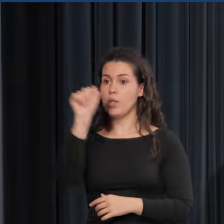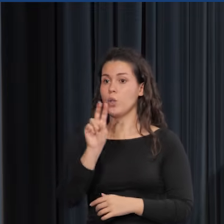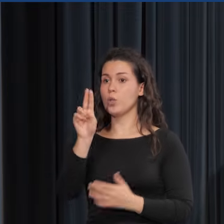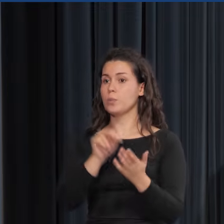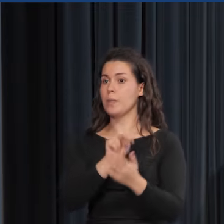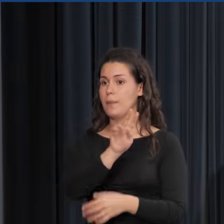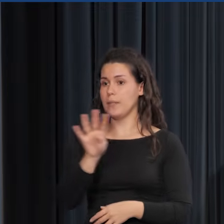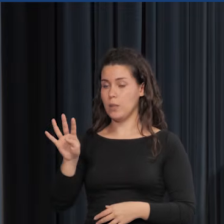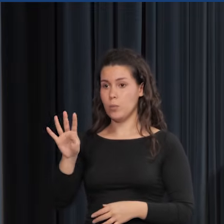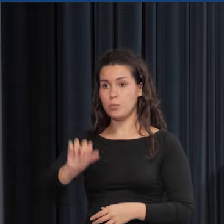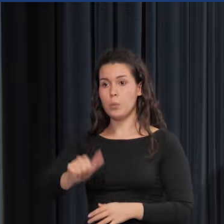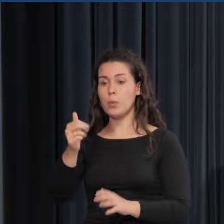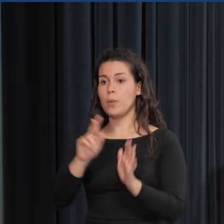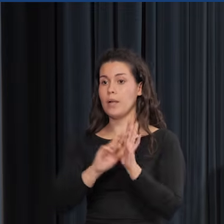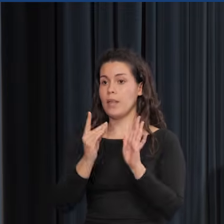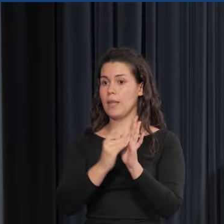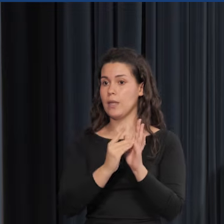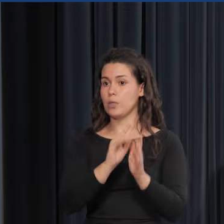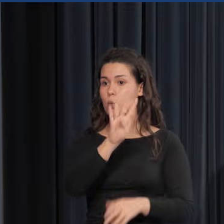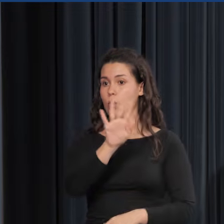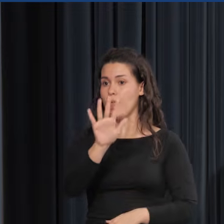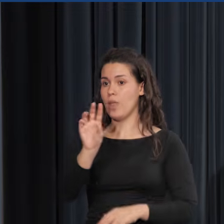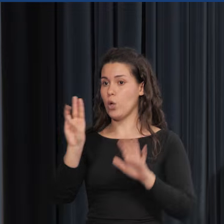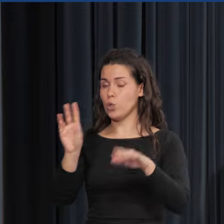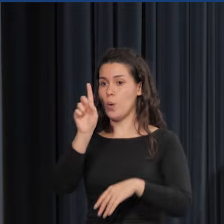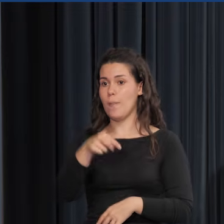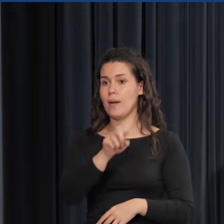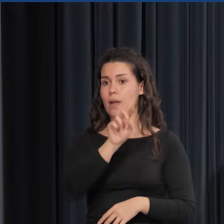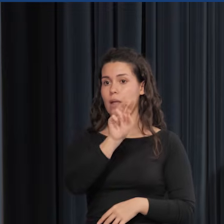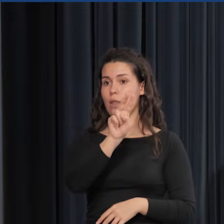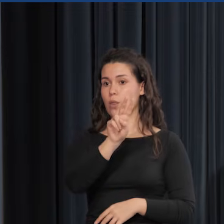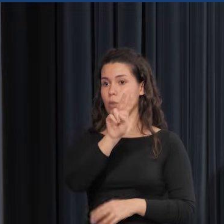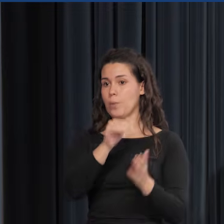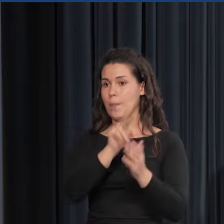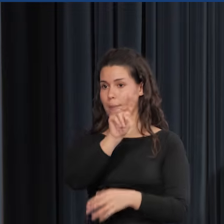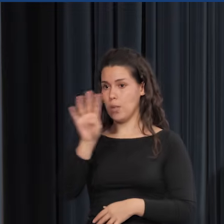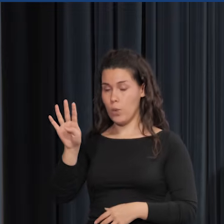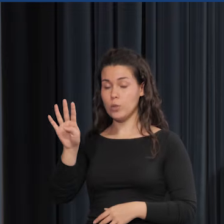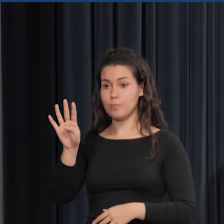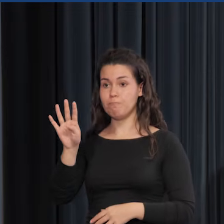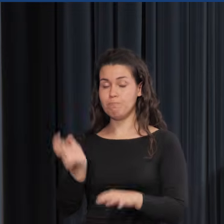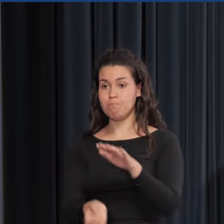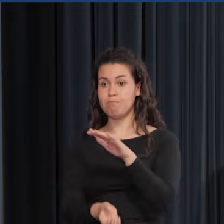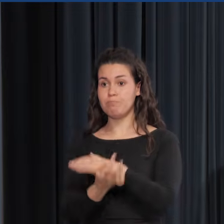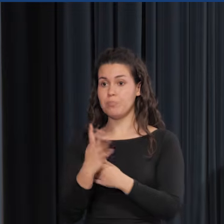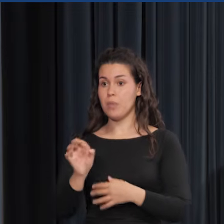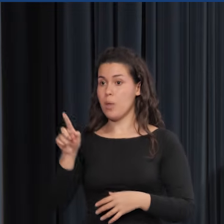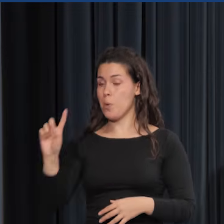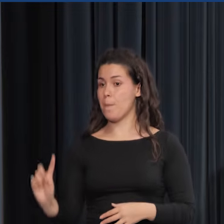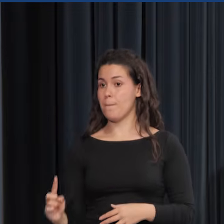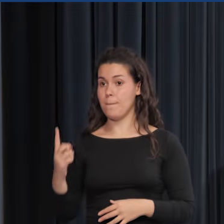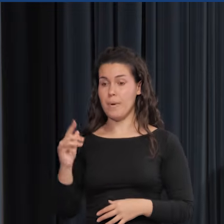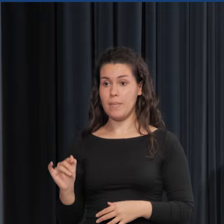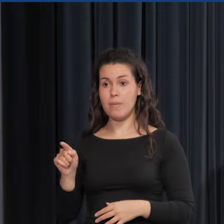se aprueba un Real Decreto 958/2024, que además es el primero que adapta o que